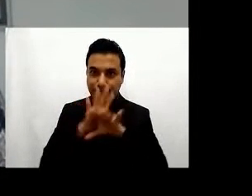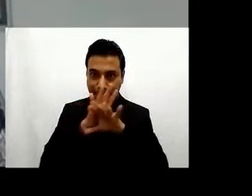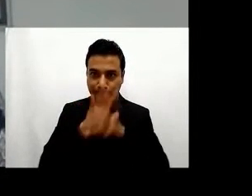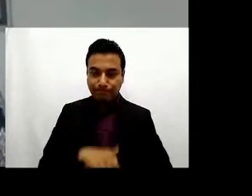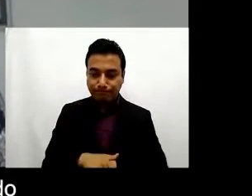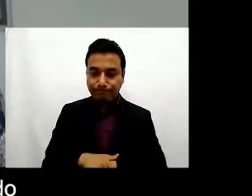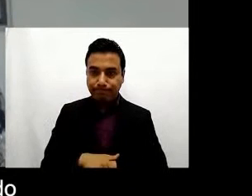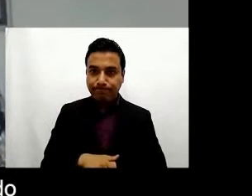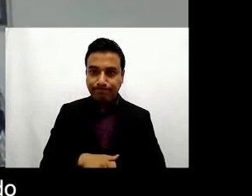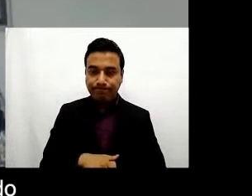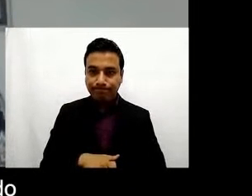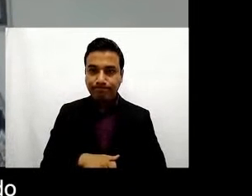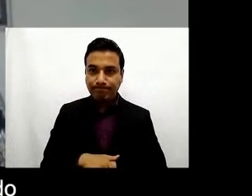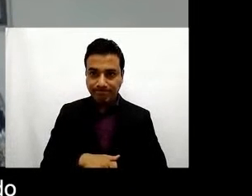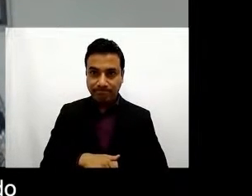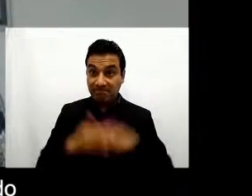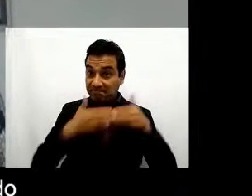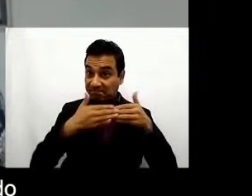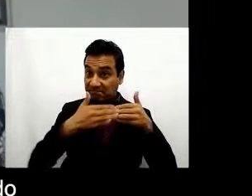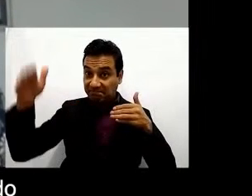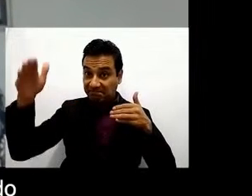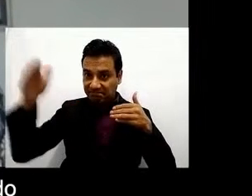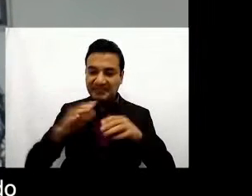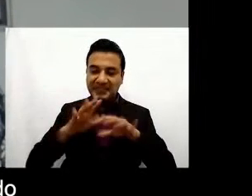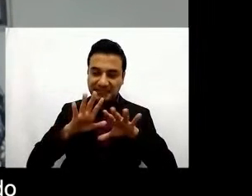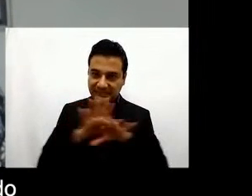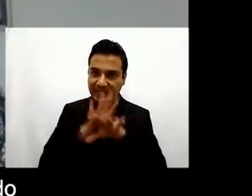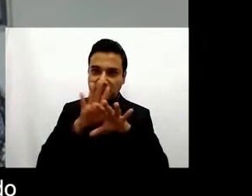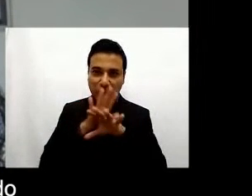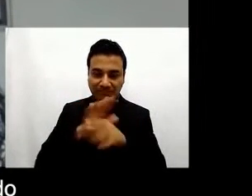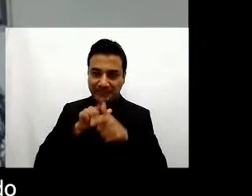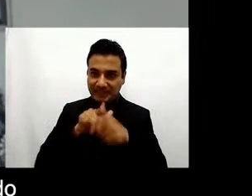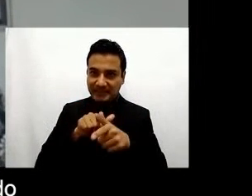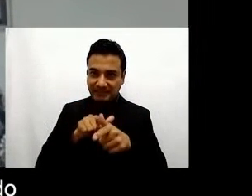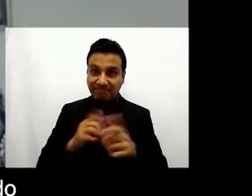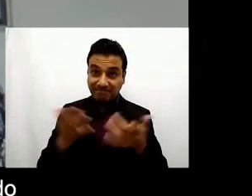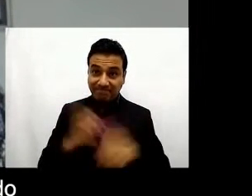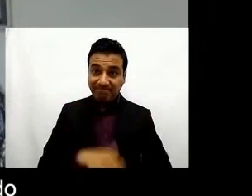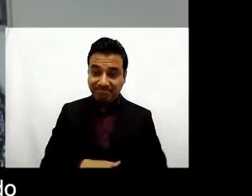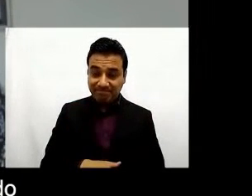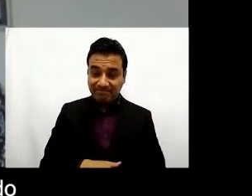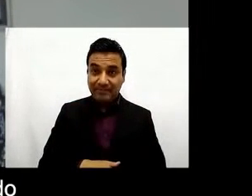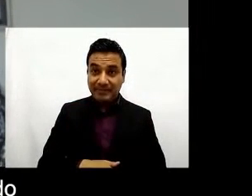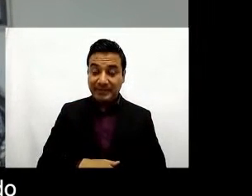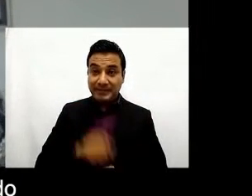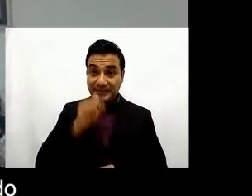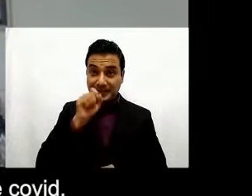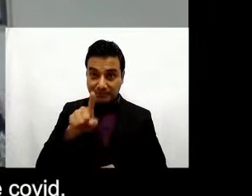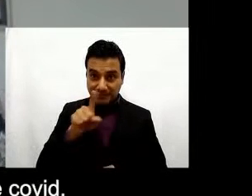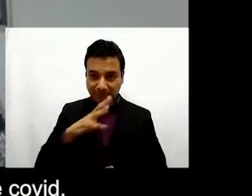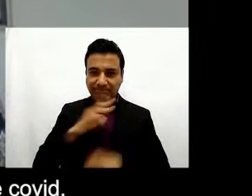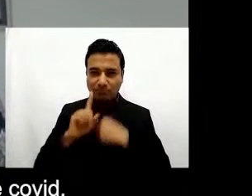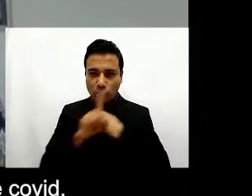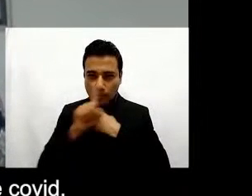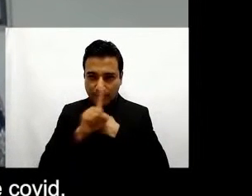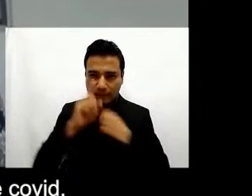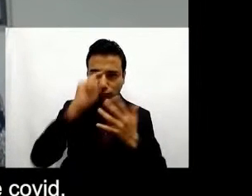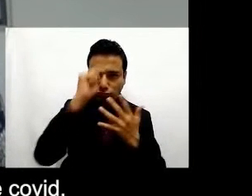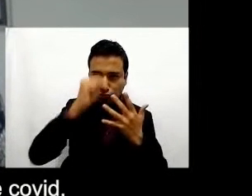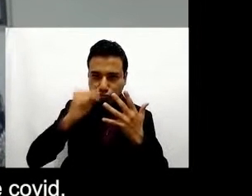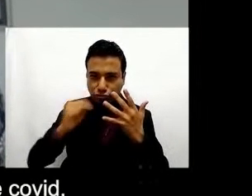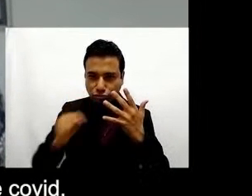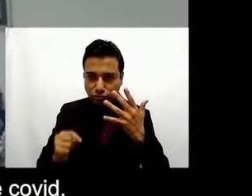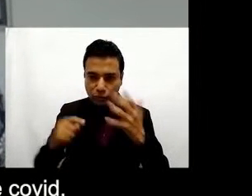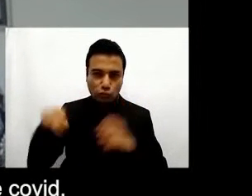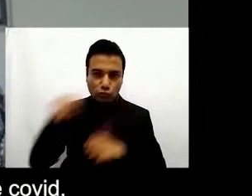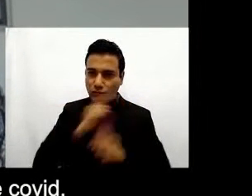por años por venir, ¿no? Los cambios que hemos sufrido y también las brechas que se han evidenciado en estos